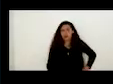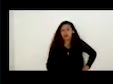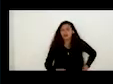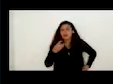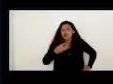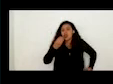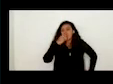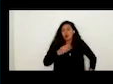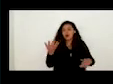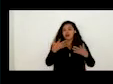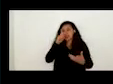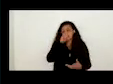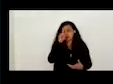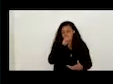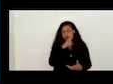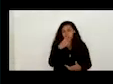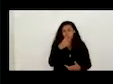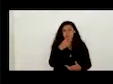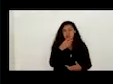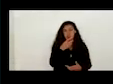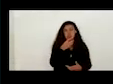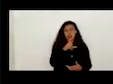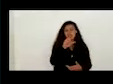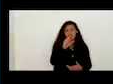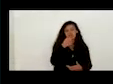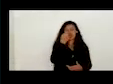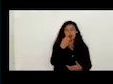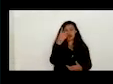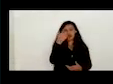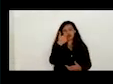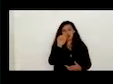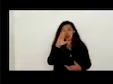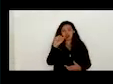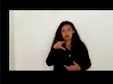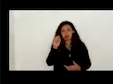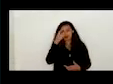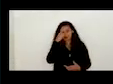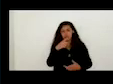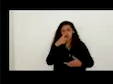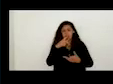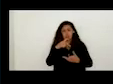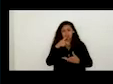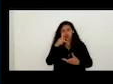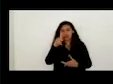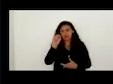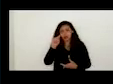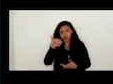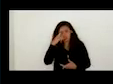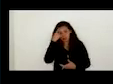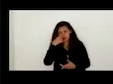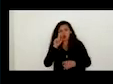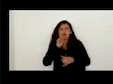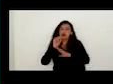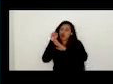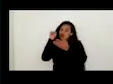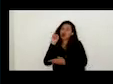diaria mínima recomendada de 71 gramos de proteína para una mujer embarazada. Sin embargo, lo